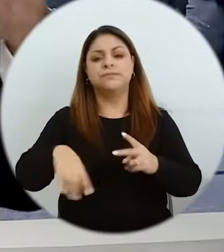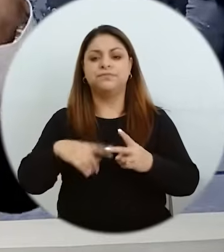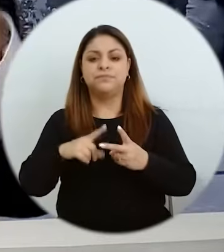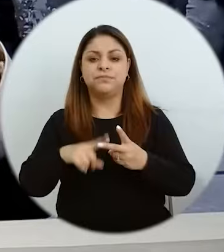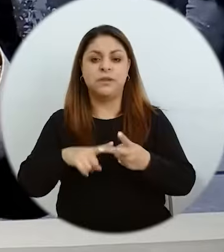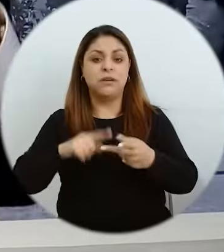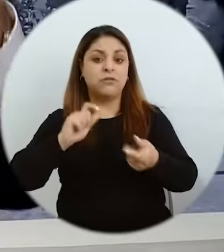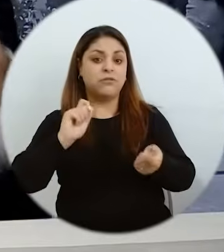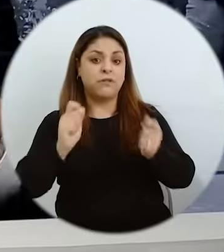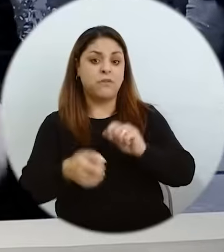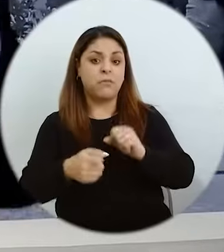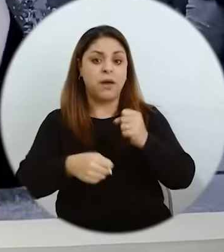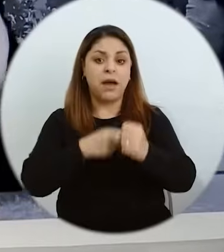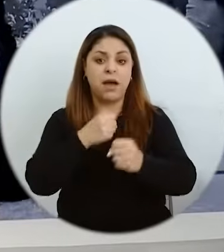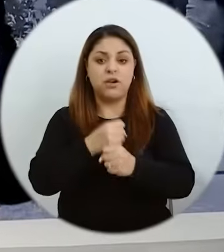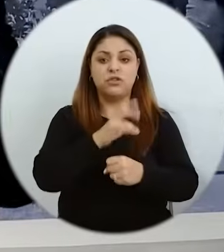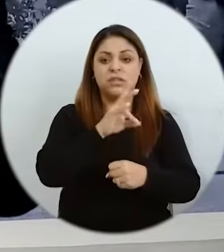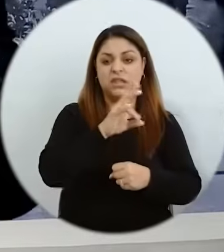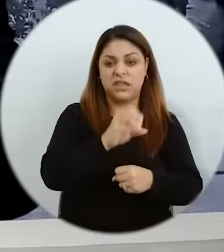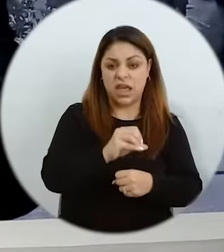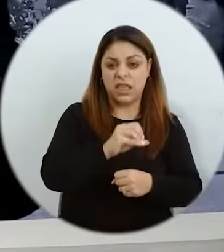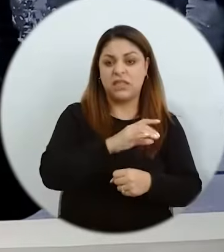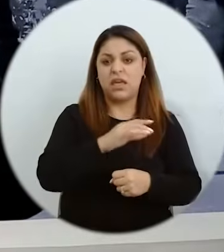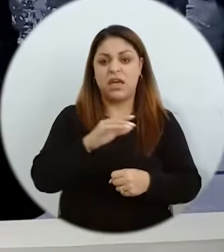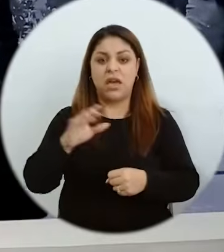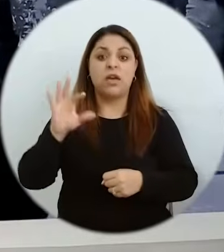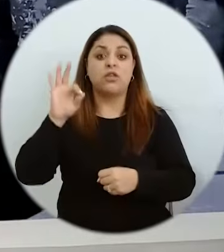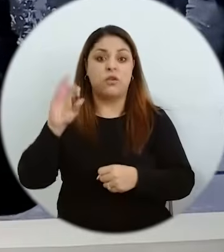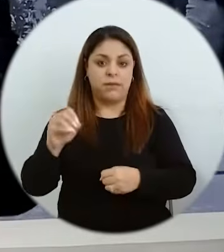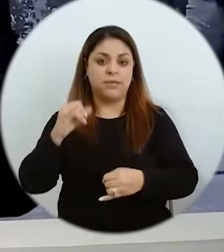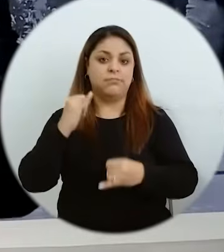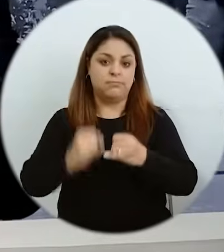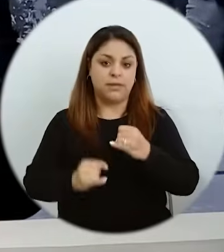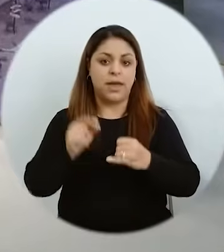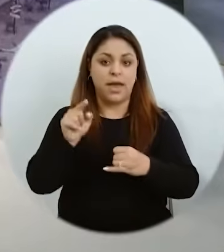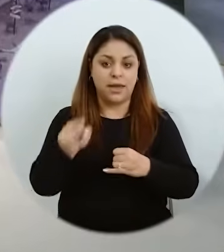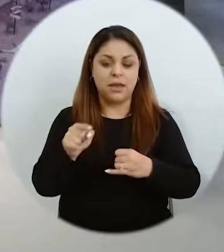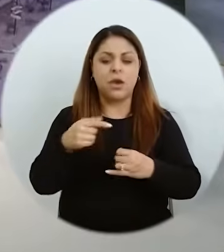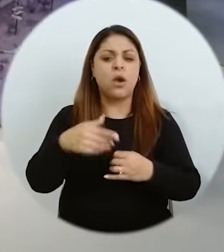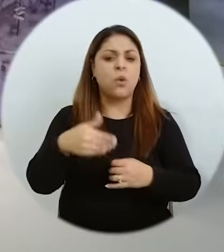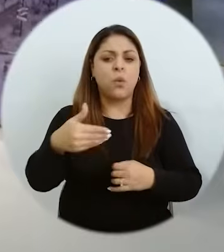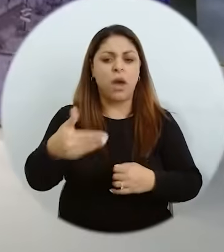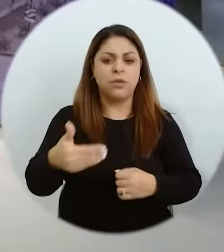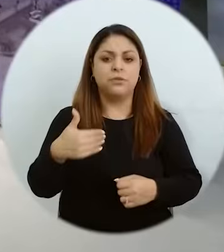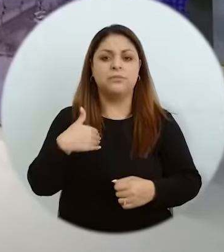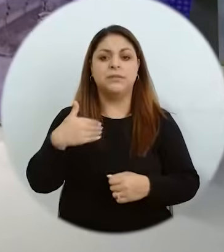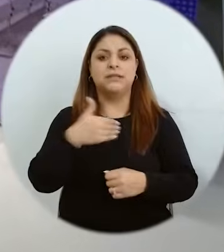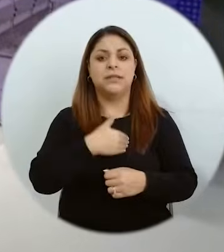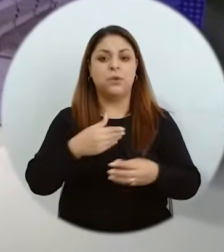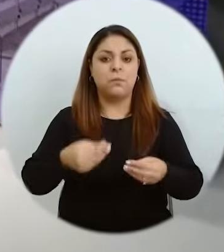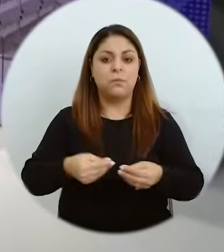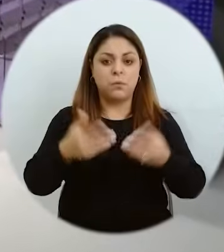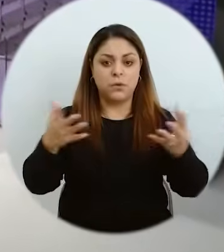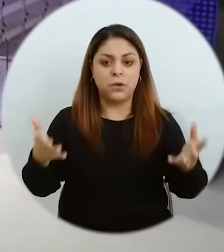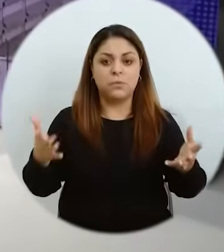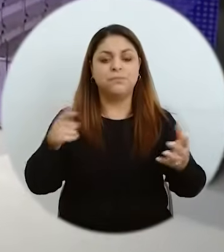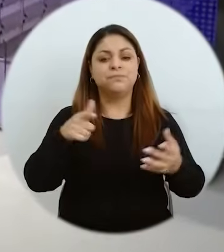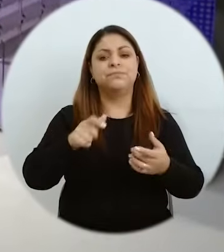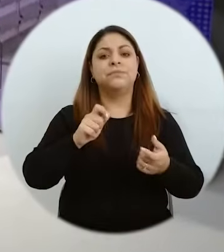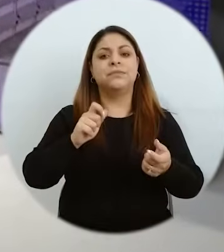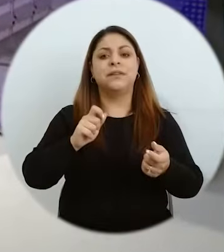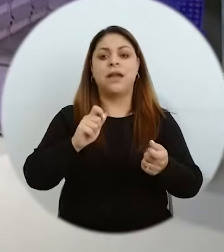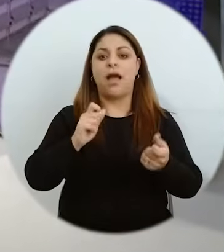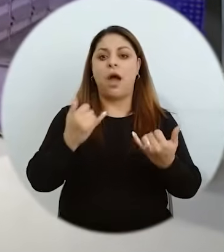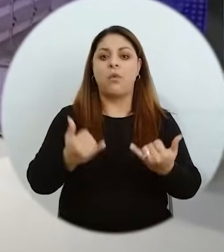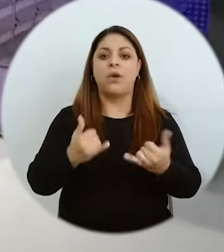de los años 70 y luego se complementó en los 90, cuando el Ministerio Público se convirtió